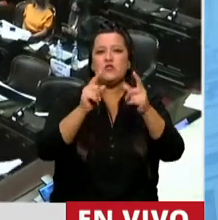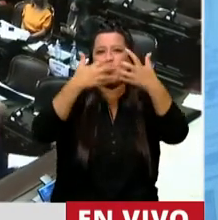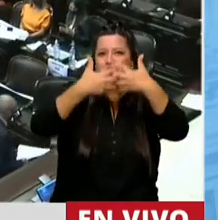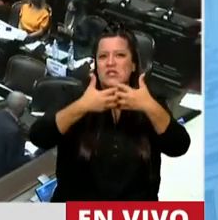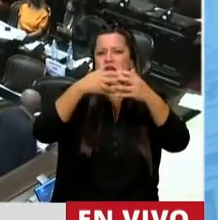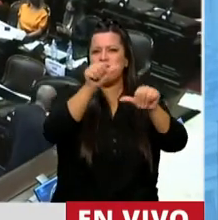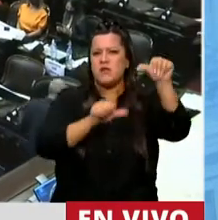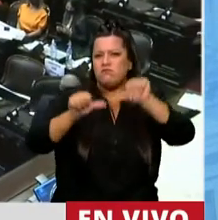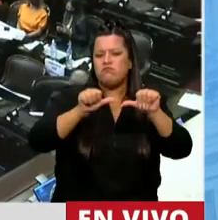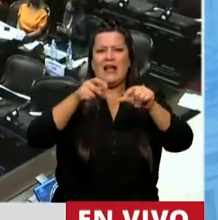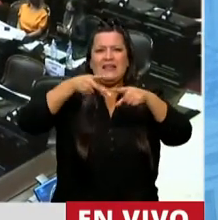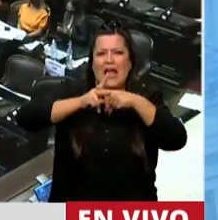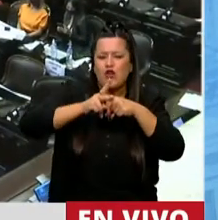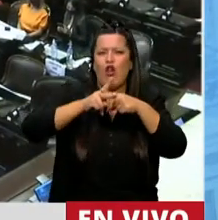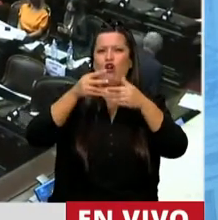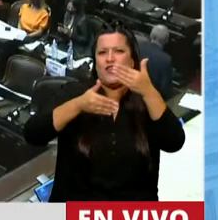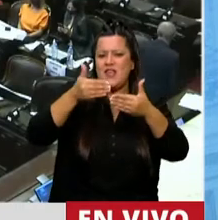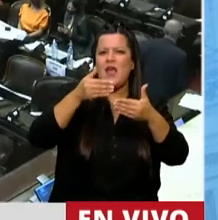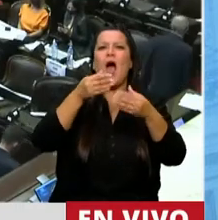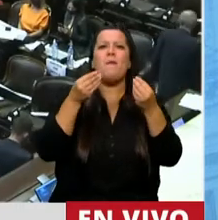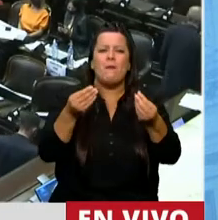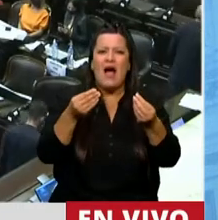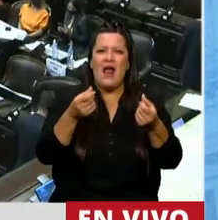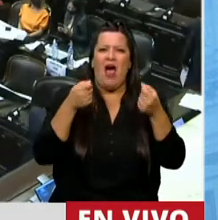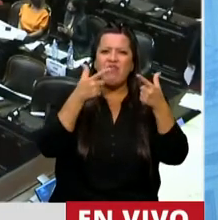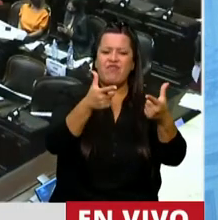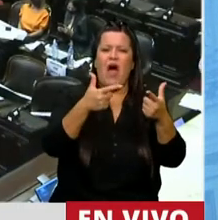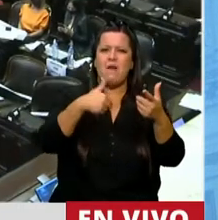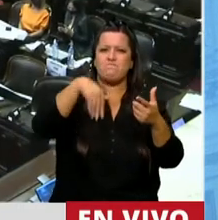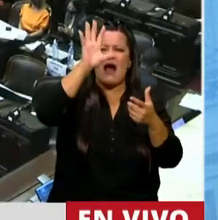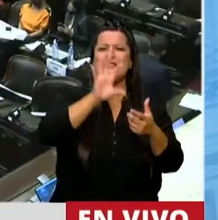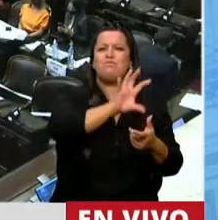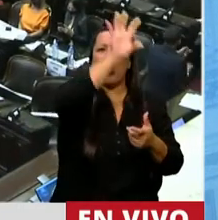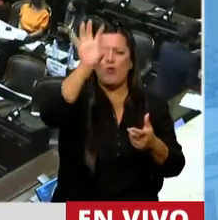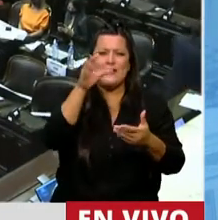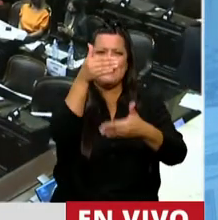científico tecnológico para que tenga un mayor impacto territorial,